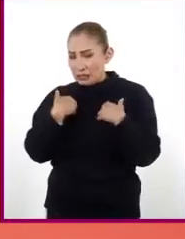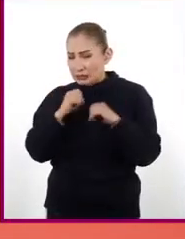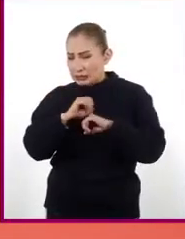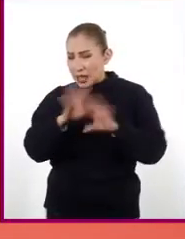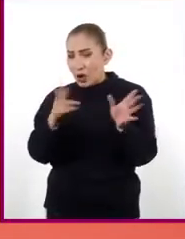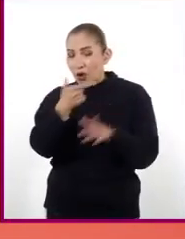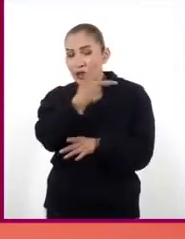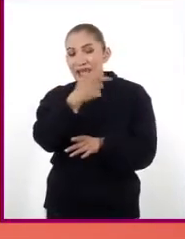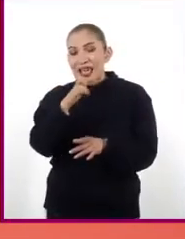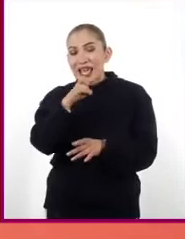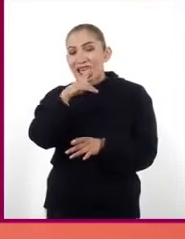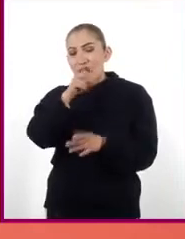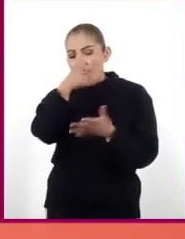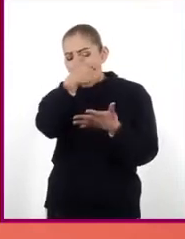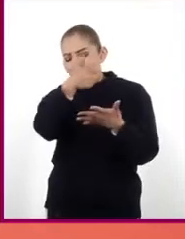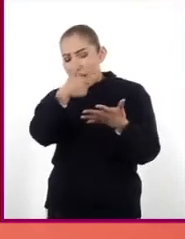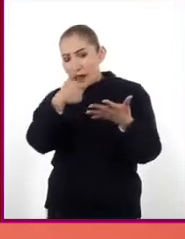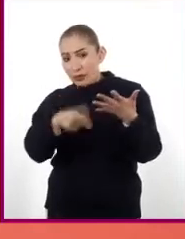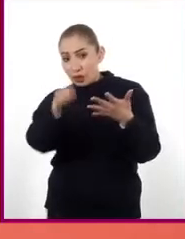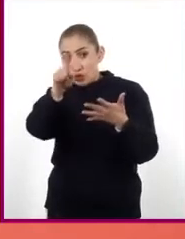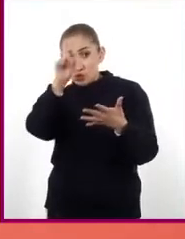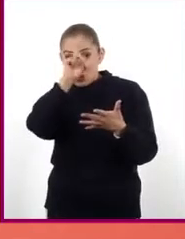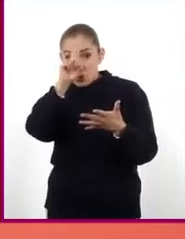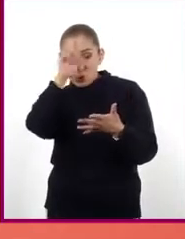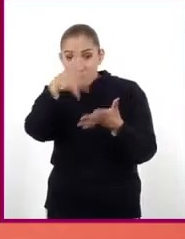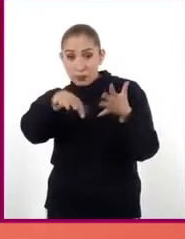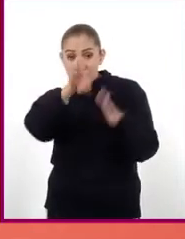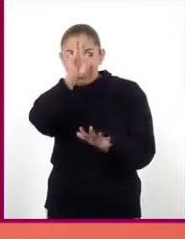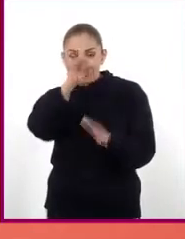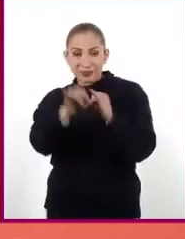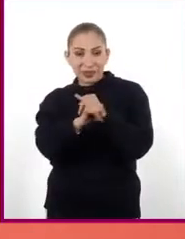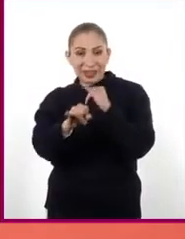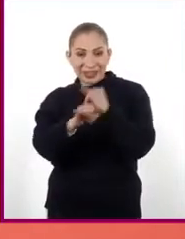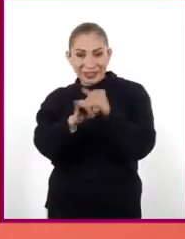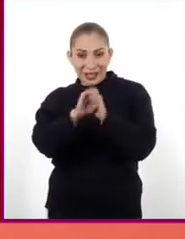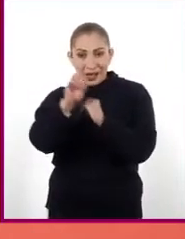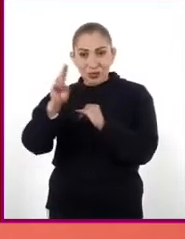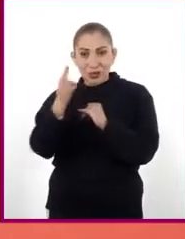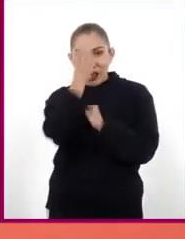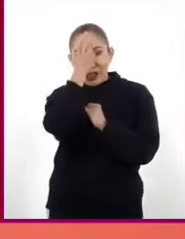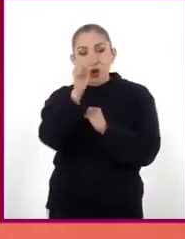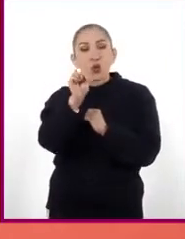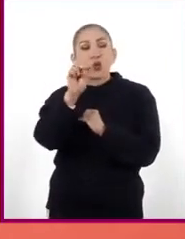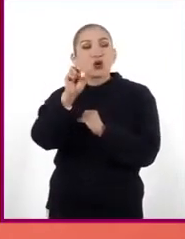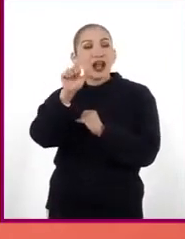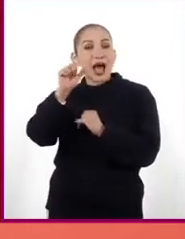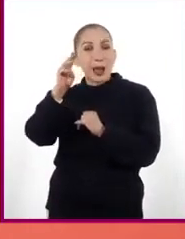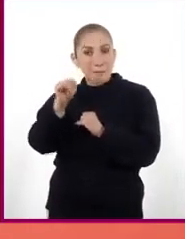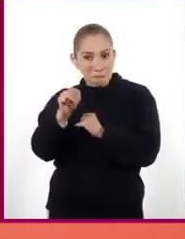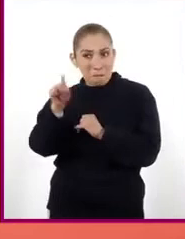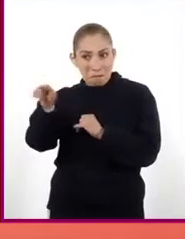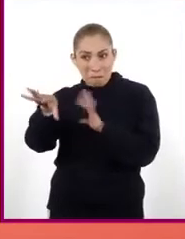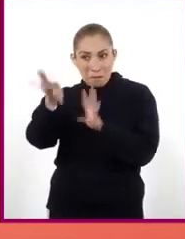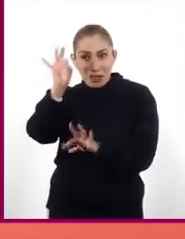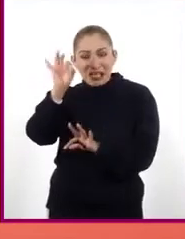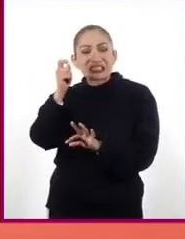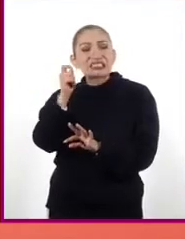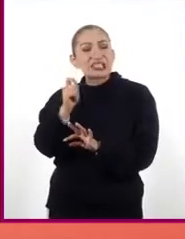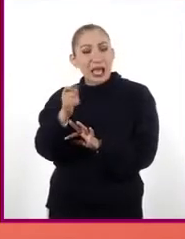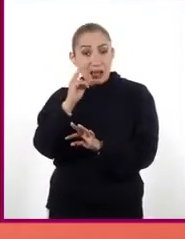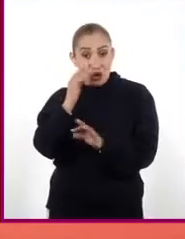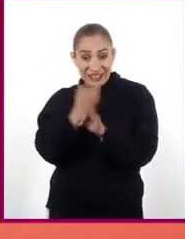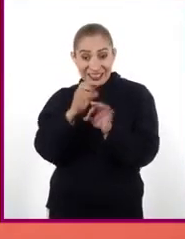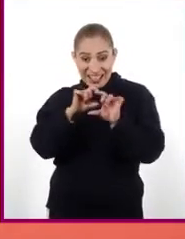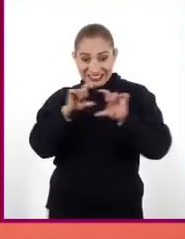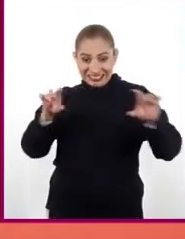comprensión de los géneros dramáticos, les sugerimos que busquen en la página de la Universidad Nacional Autónoma de México que están